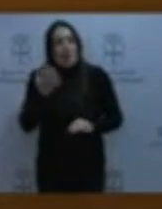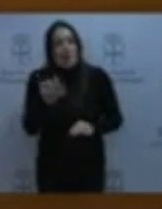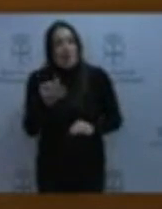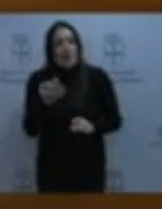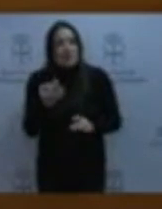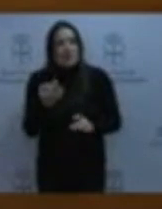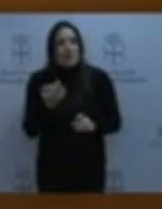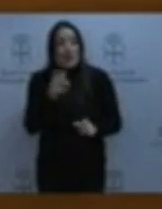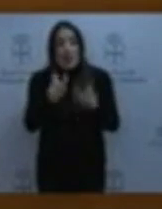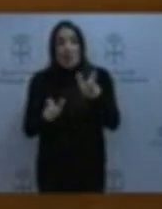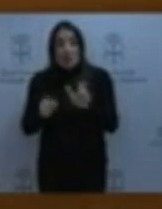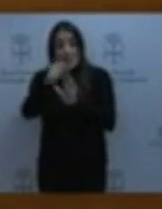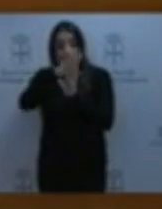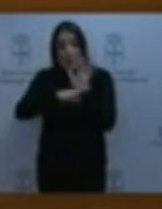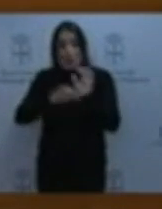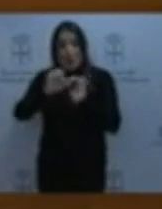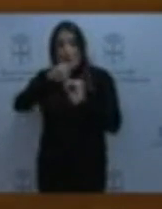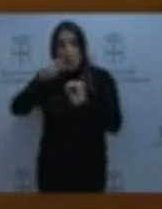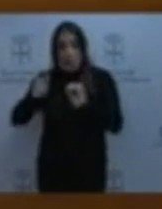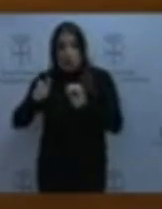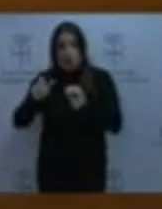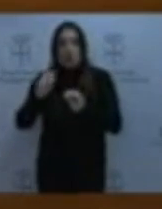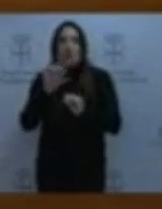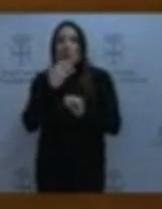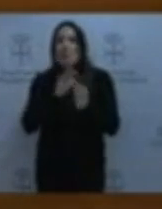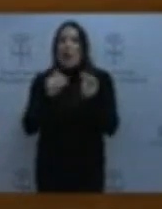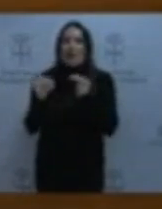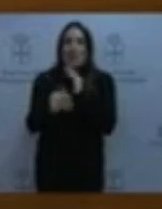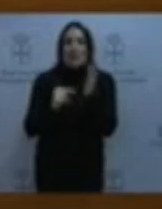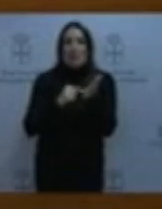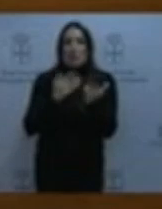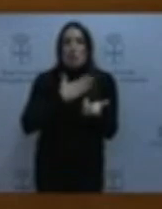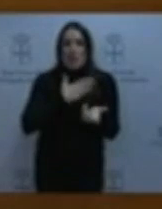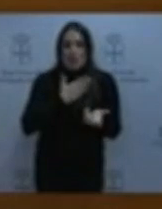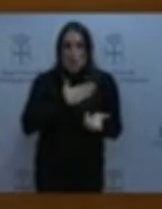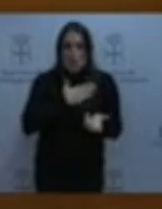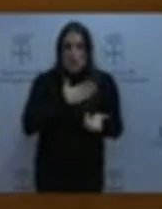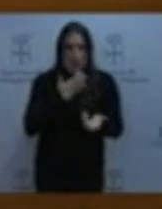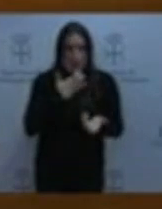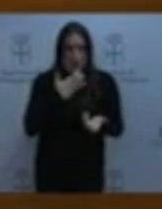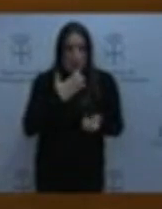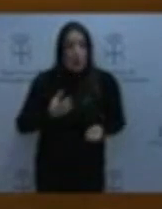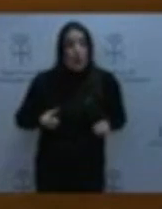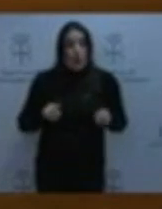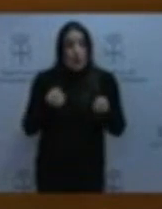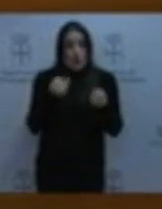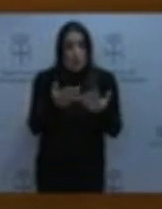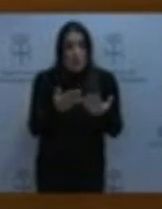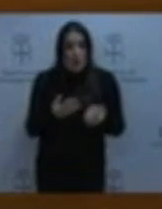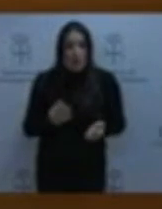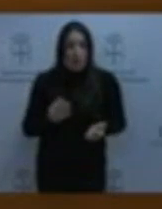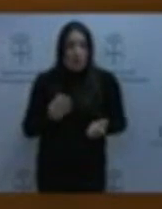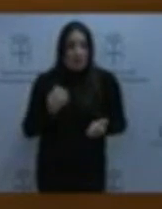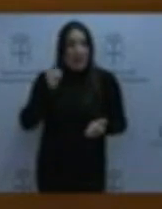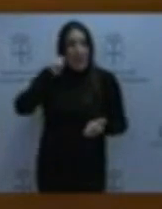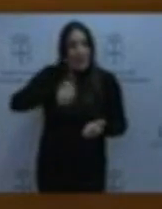aquellos que aparecen en la lista Forbes, por ejemplo, a través del impuesto de patrimonios, que aumenta el número de fortunas que declaran por